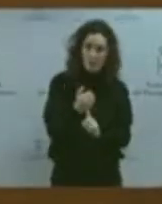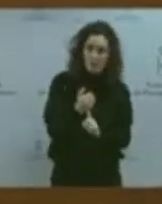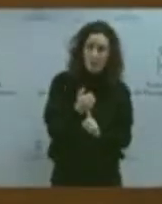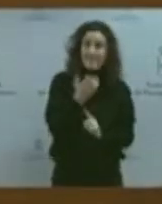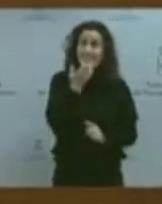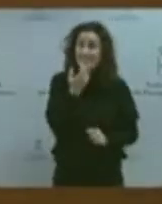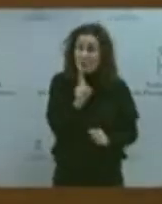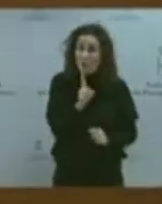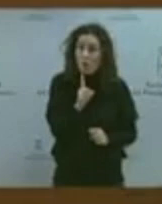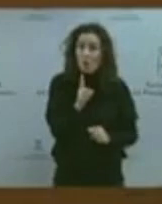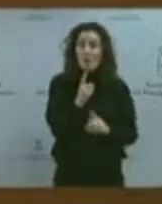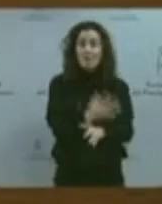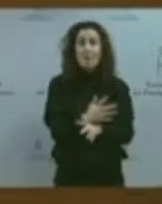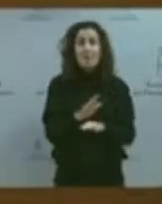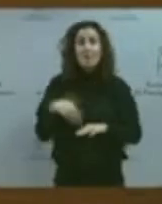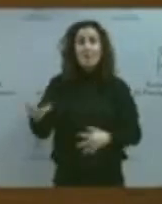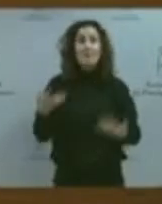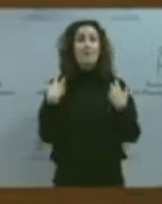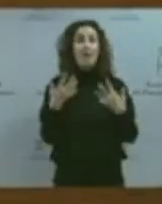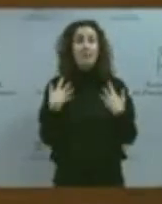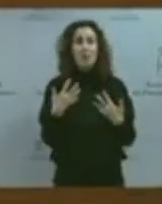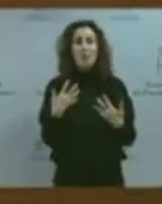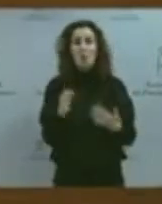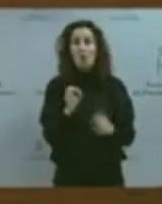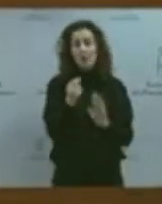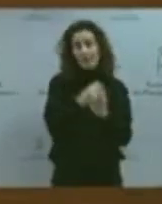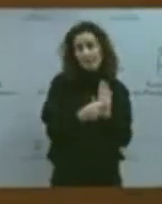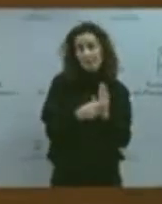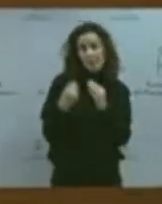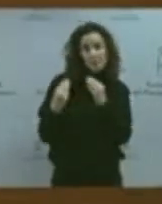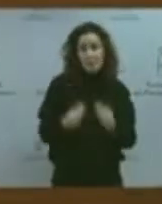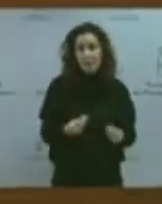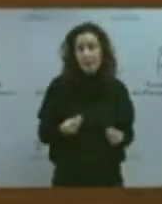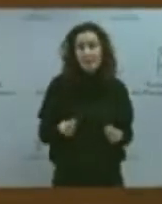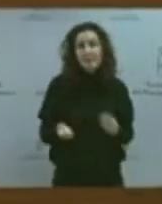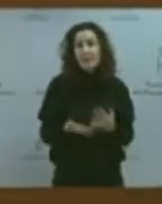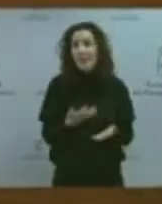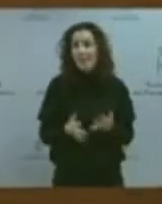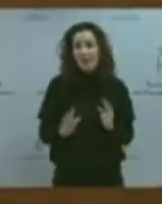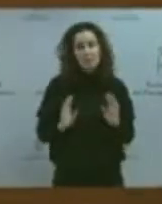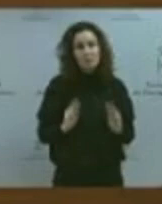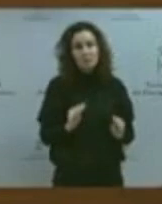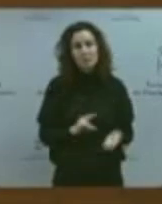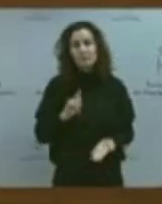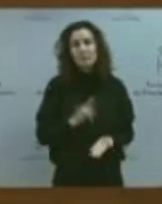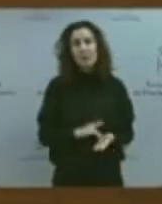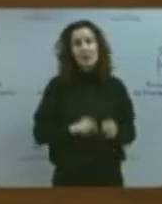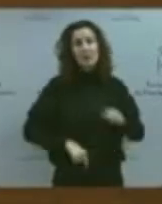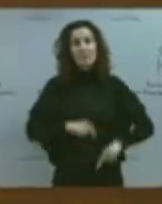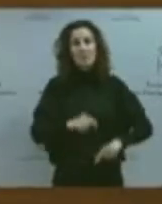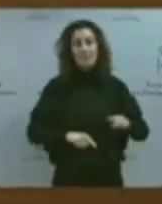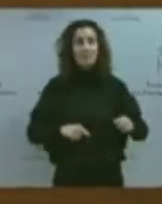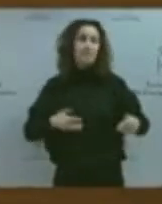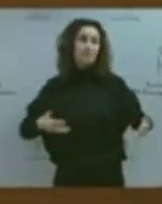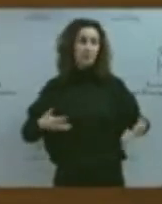si no cumple los requisitos que el Servicio de Infraestructuras nos lo avalará, lógicamente no se puede abrir la escuela. Por tanto, la